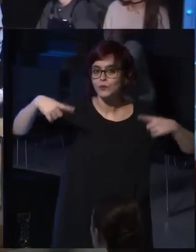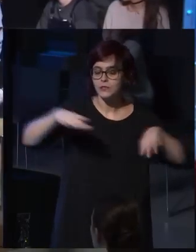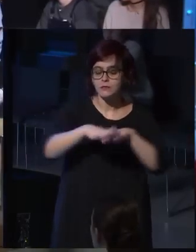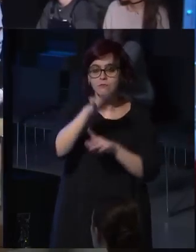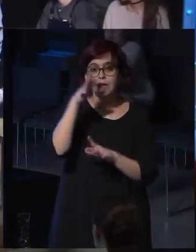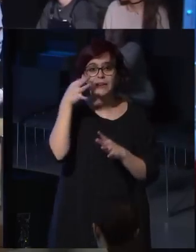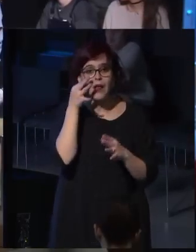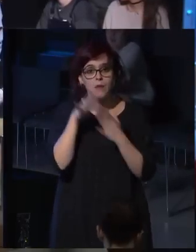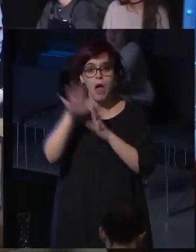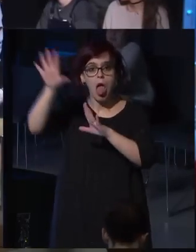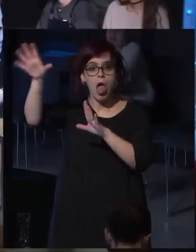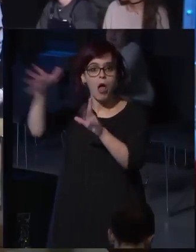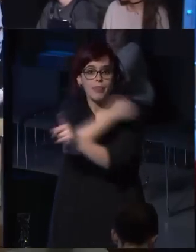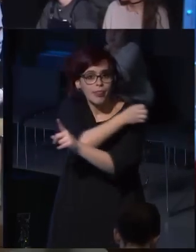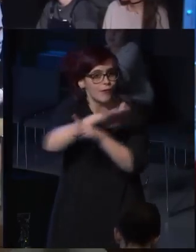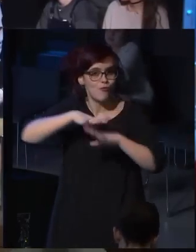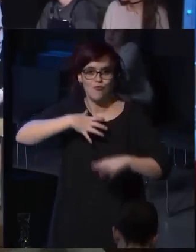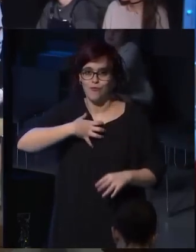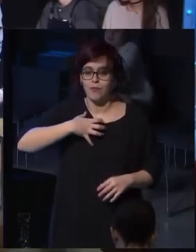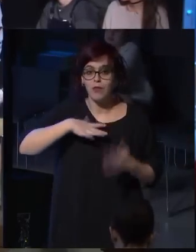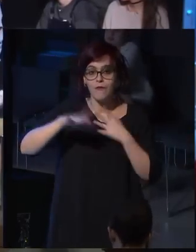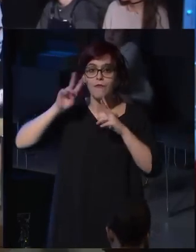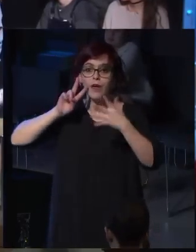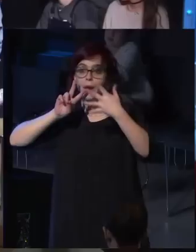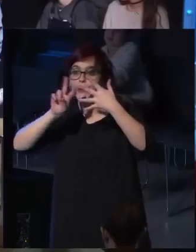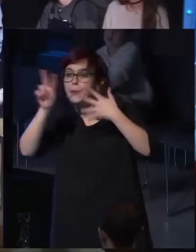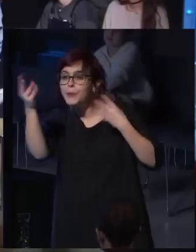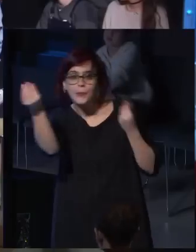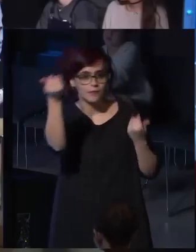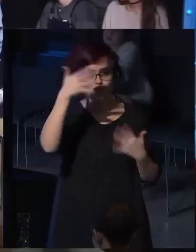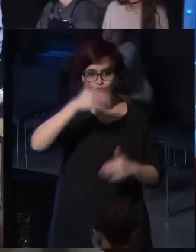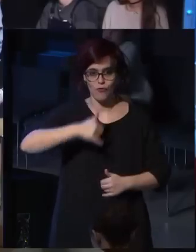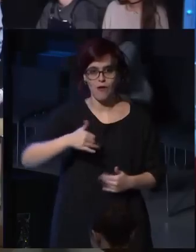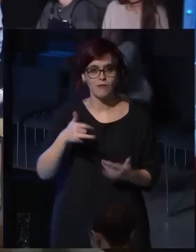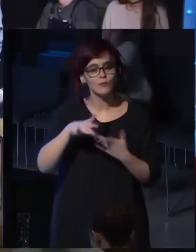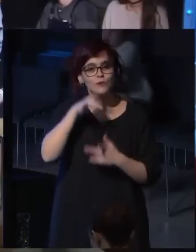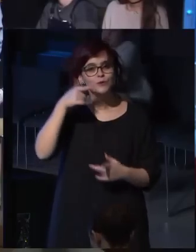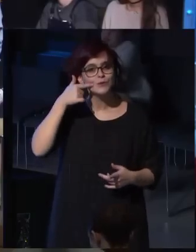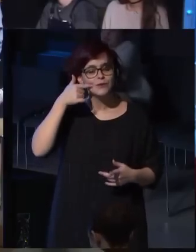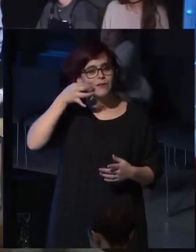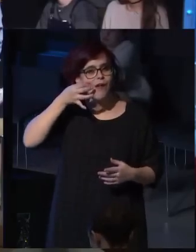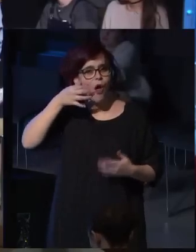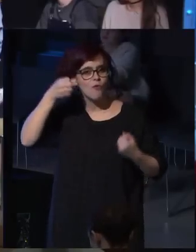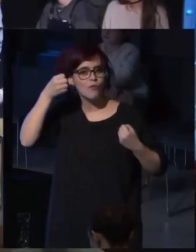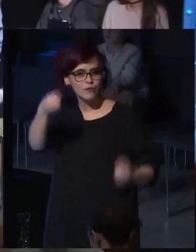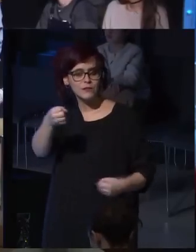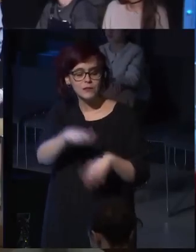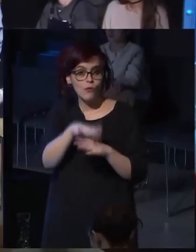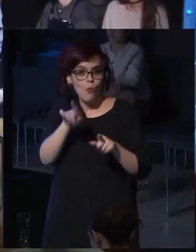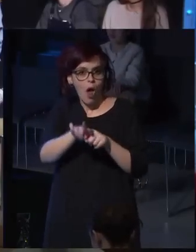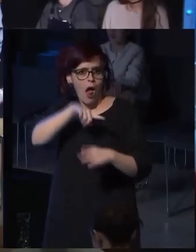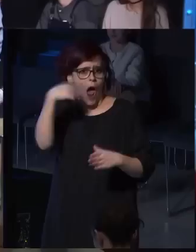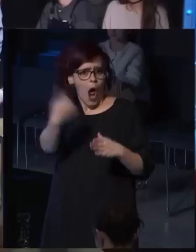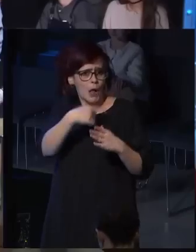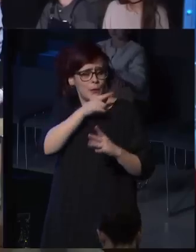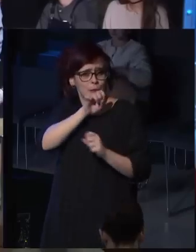se puede agarrar, que no se puede ver y que, sin embargo, tiene muchísima más fuerza que un propio huracán, ¿no? De